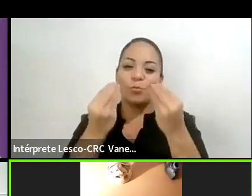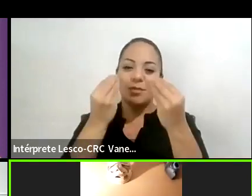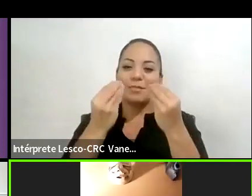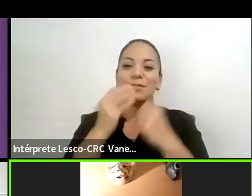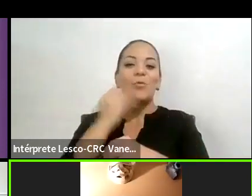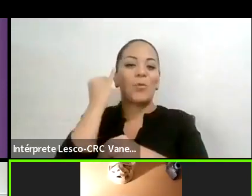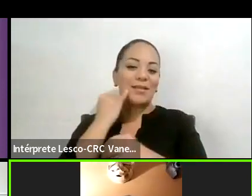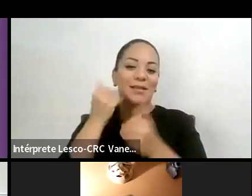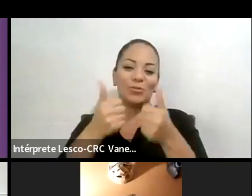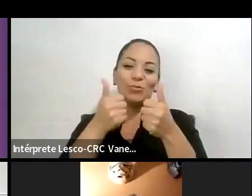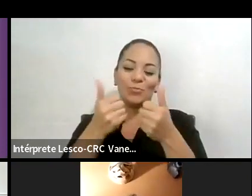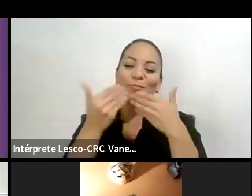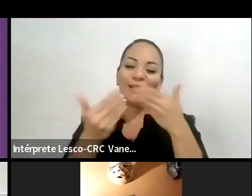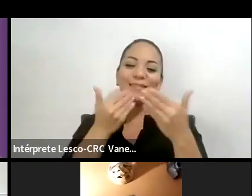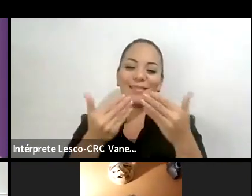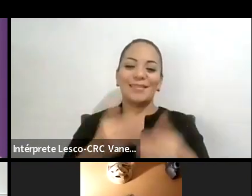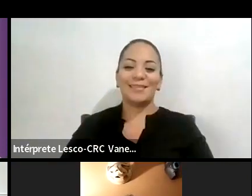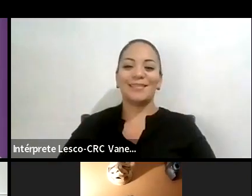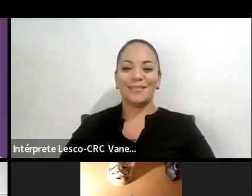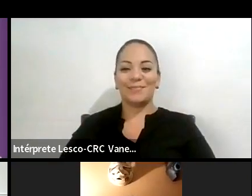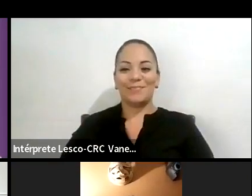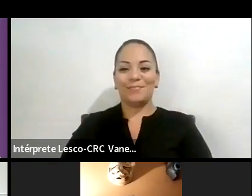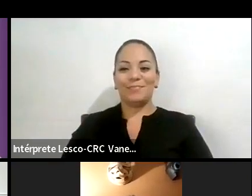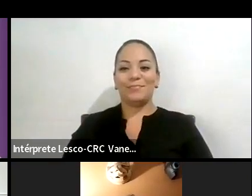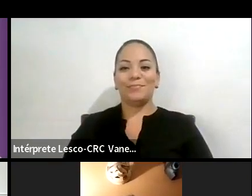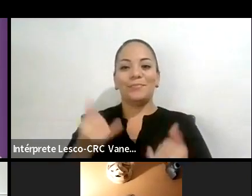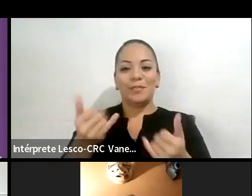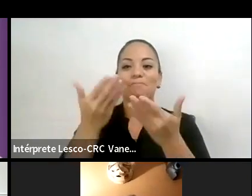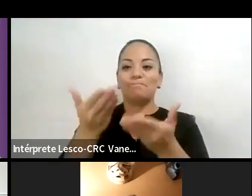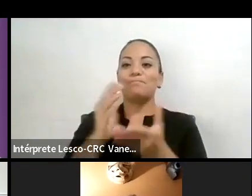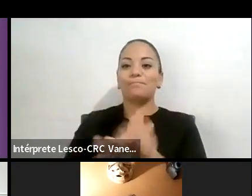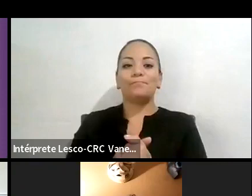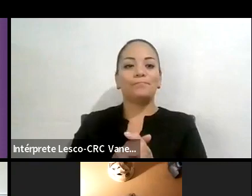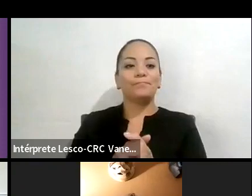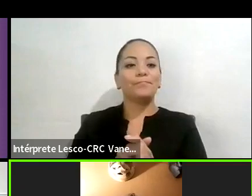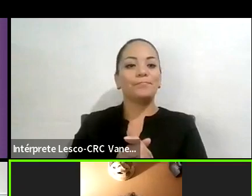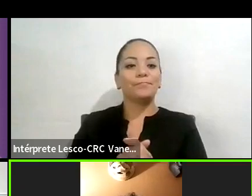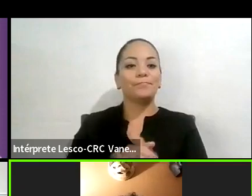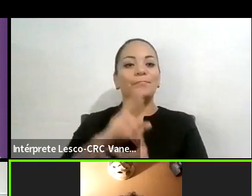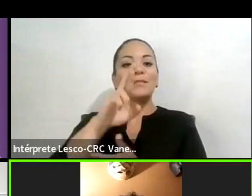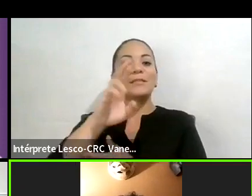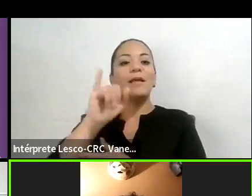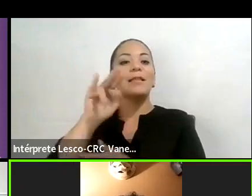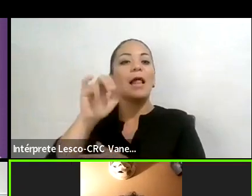Nacho. Muchas gracias. Ahora entonces le dejo la palabra a Reinaldo.